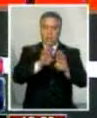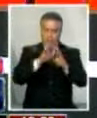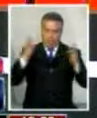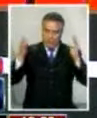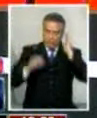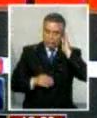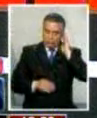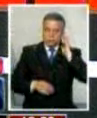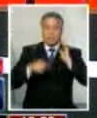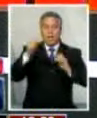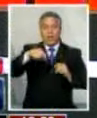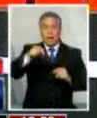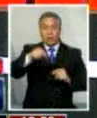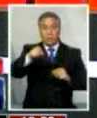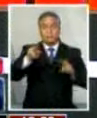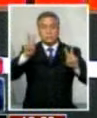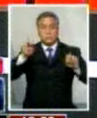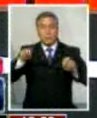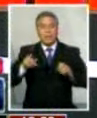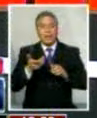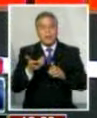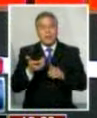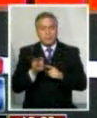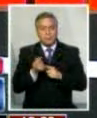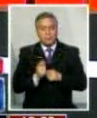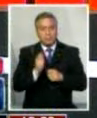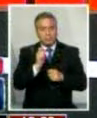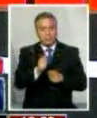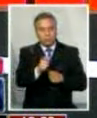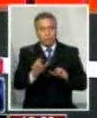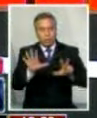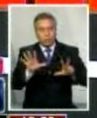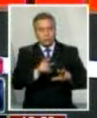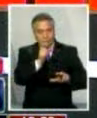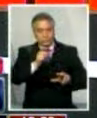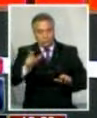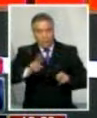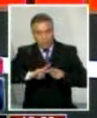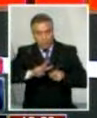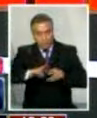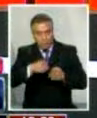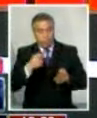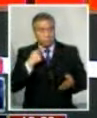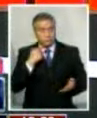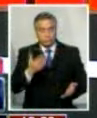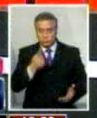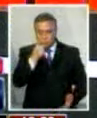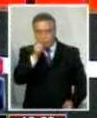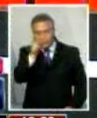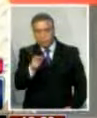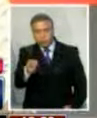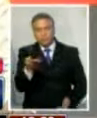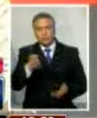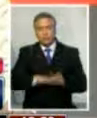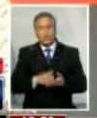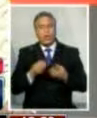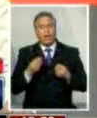de reparación con respecto a estas ocho personas, sin embargo hay una de estas personas que falleció. ¿Qué pasa en ese